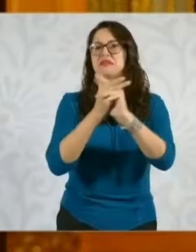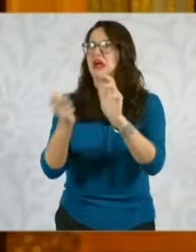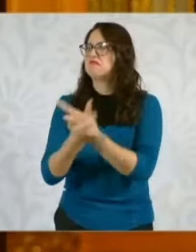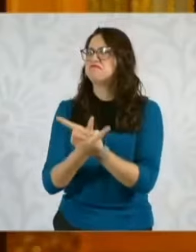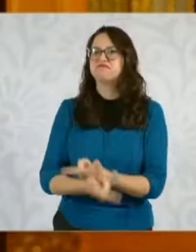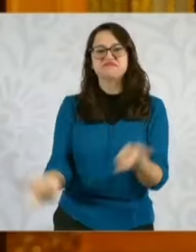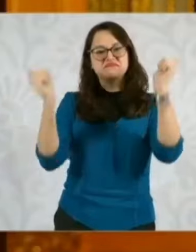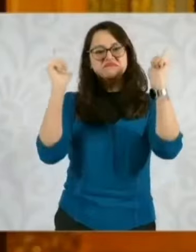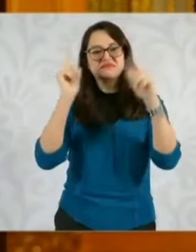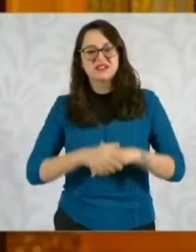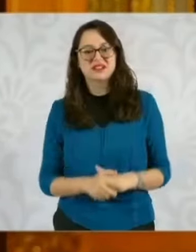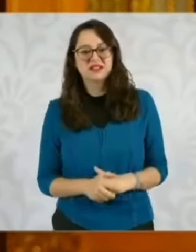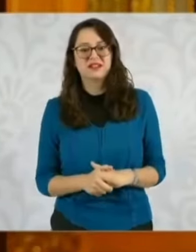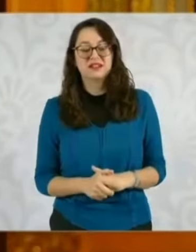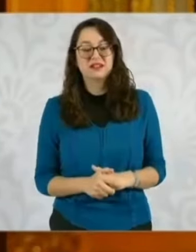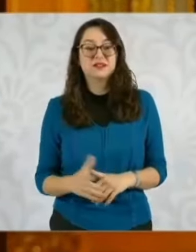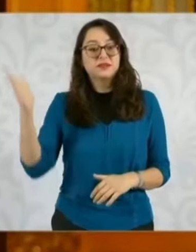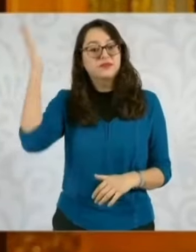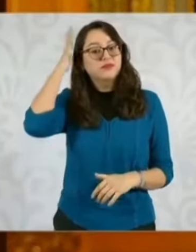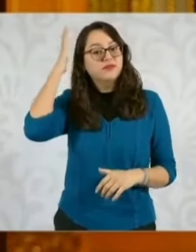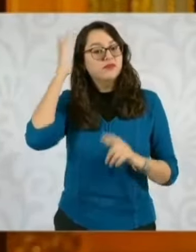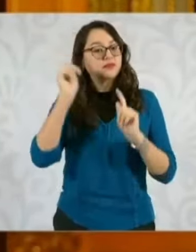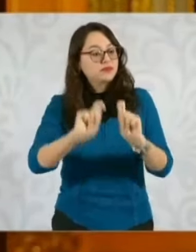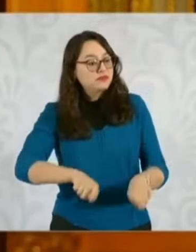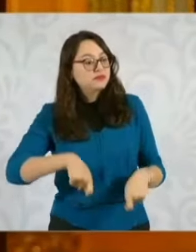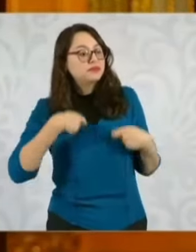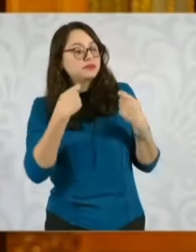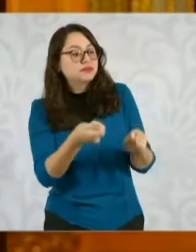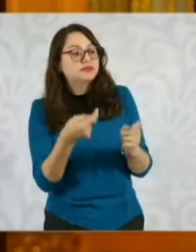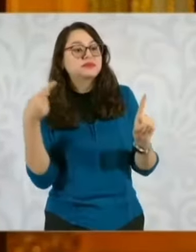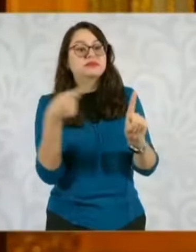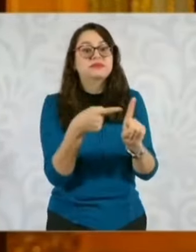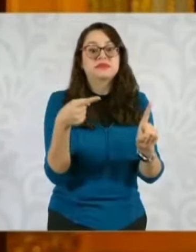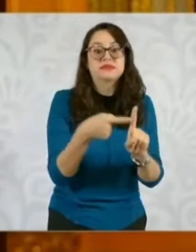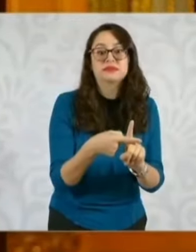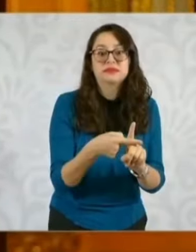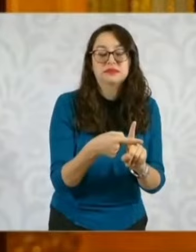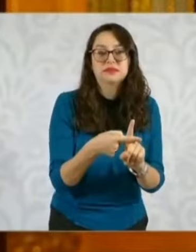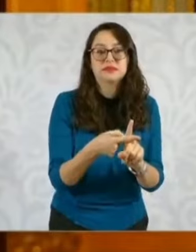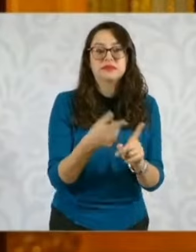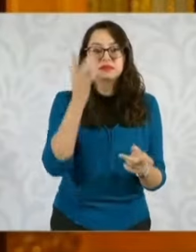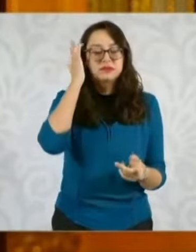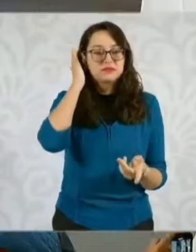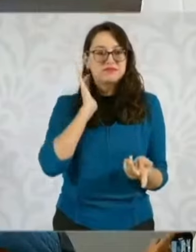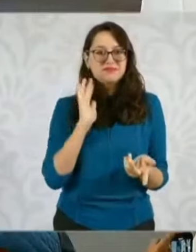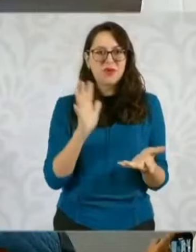a alguien que ahora resulta que durante 6 años no se dio cuenta.